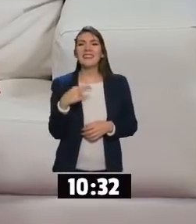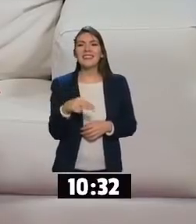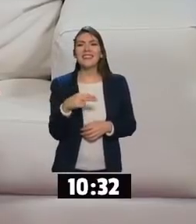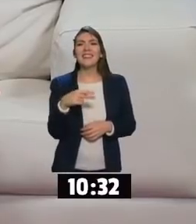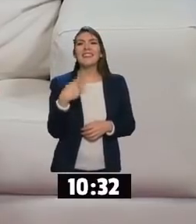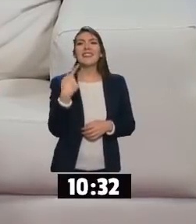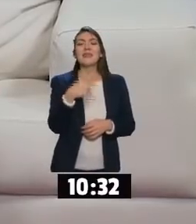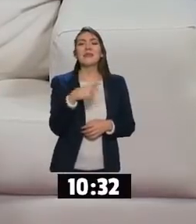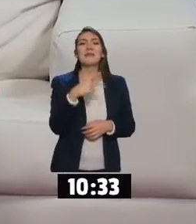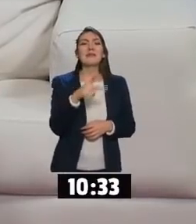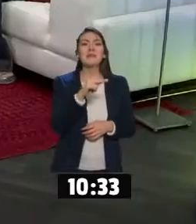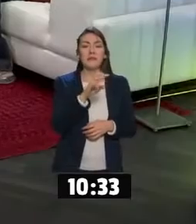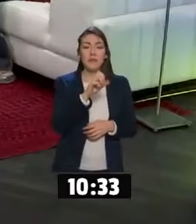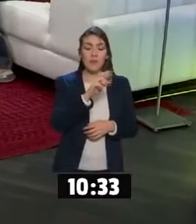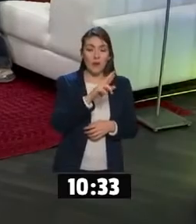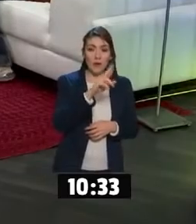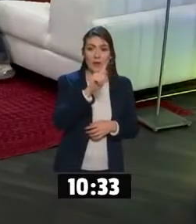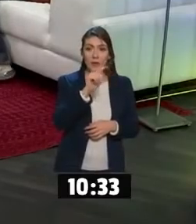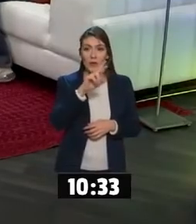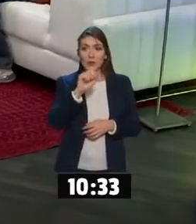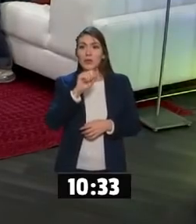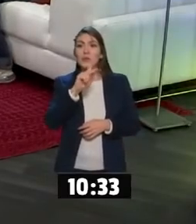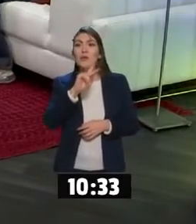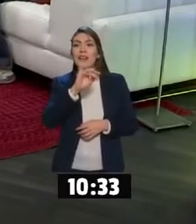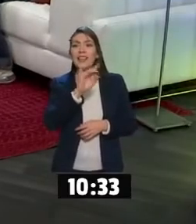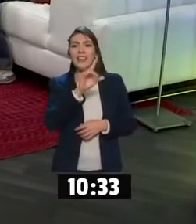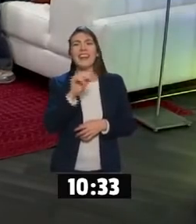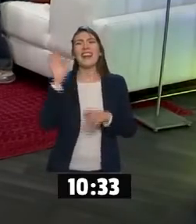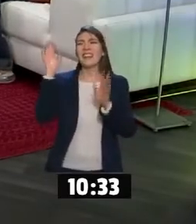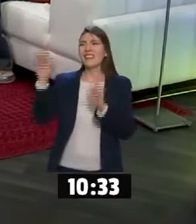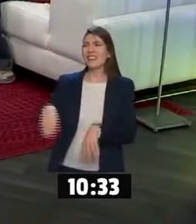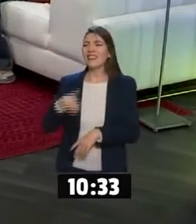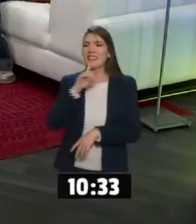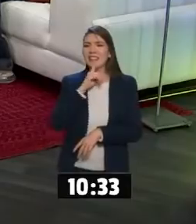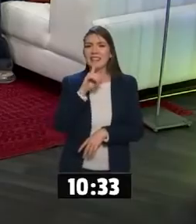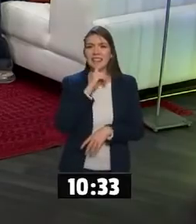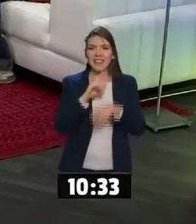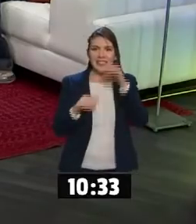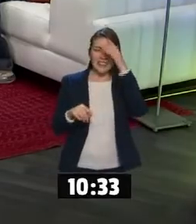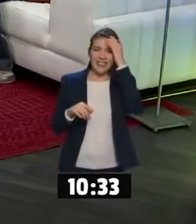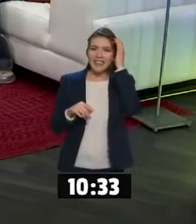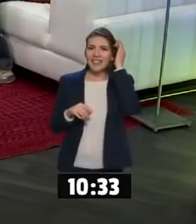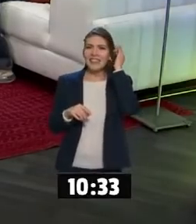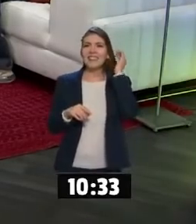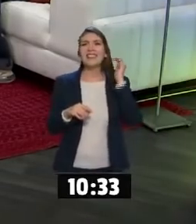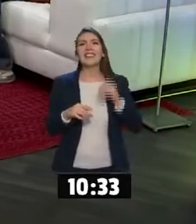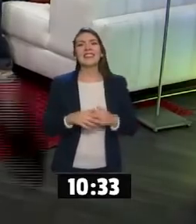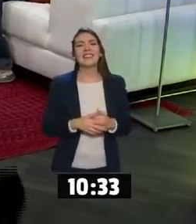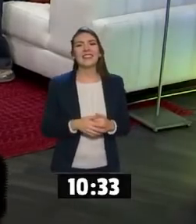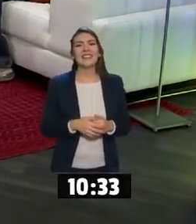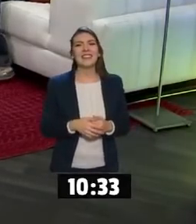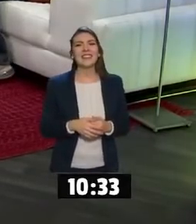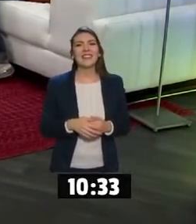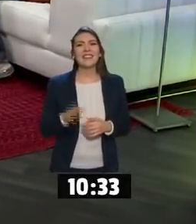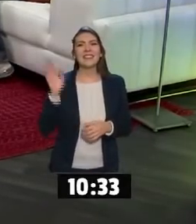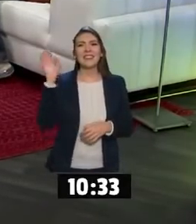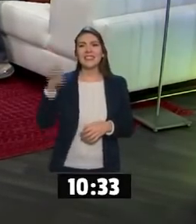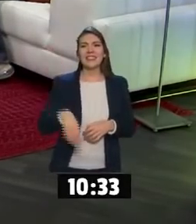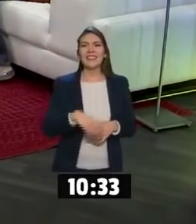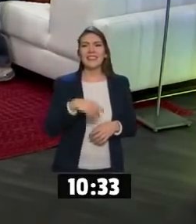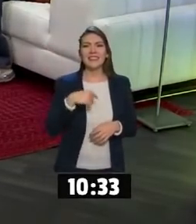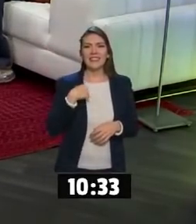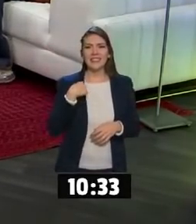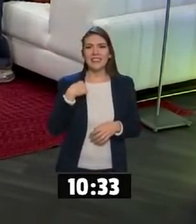No, sabía yo que Reloaded. No te metas a la cama con espuelas. Hace mucho que no te aventaba. Me rasgas las